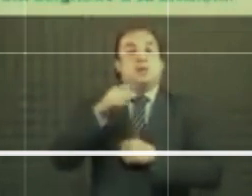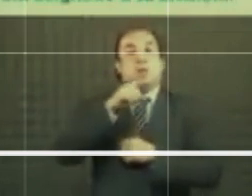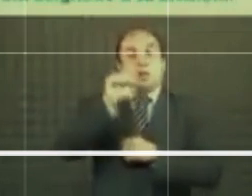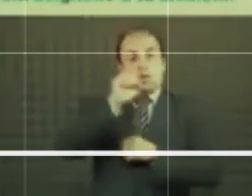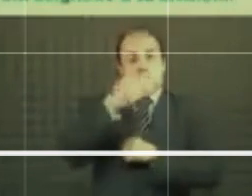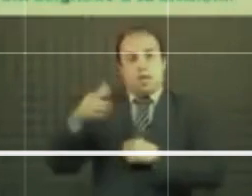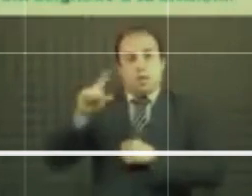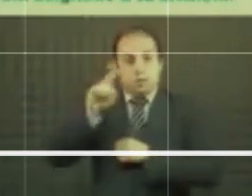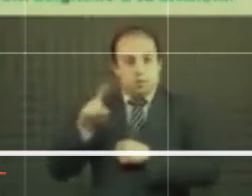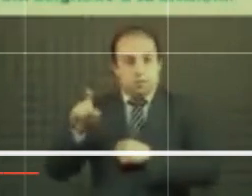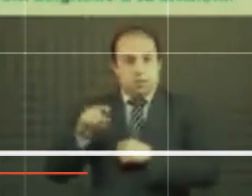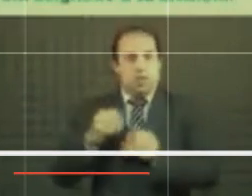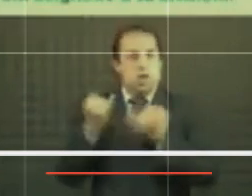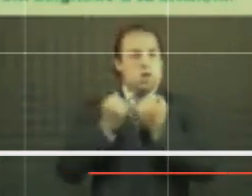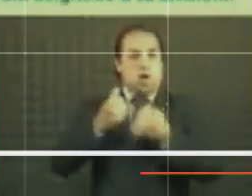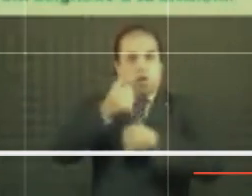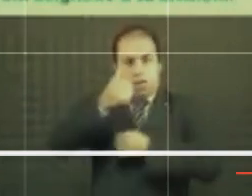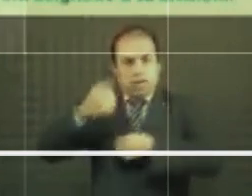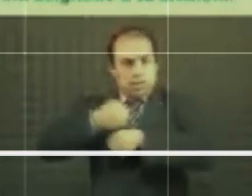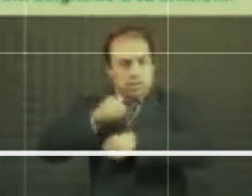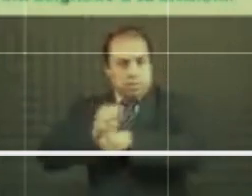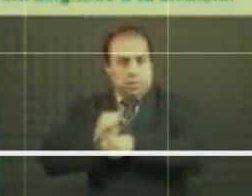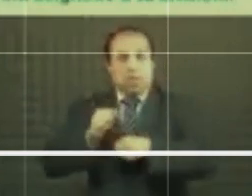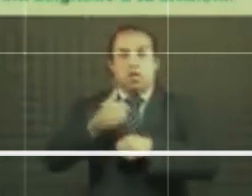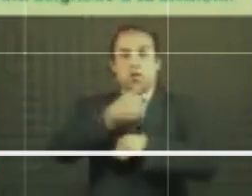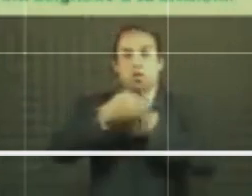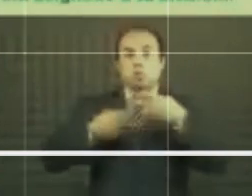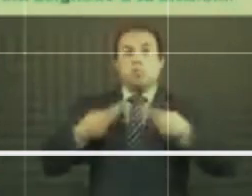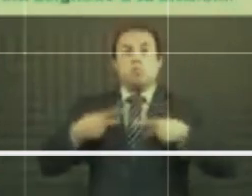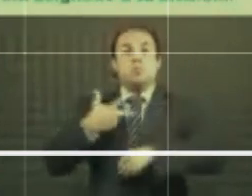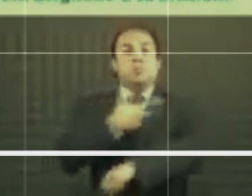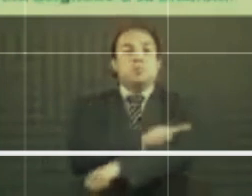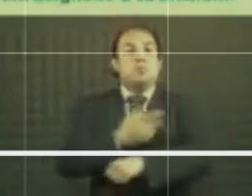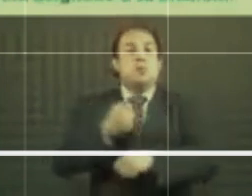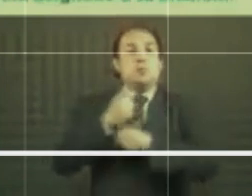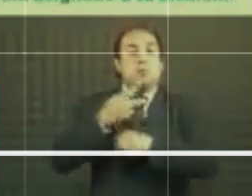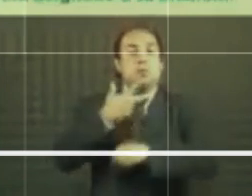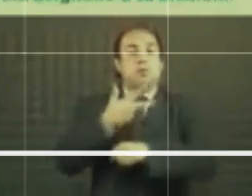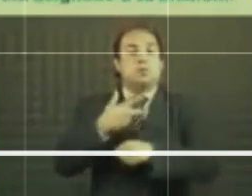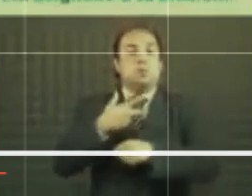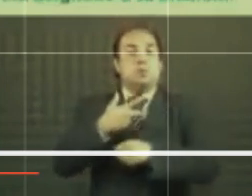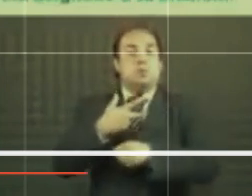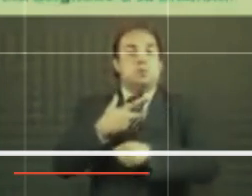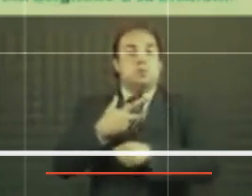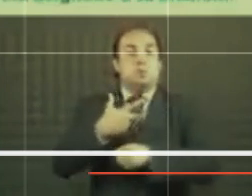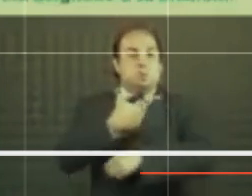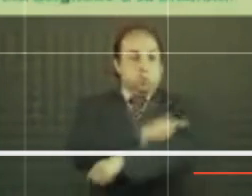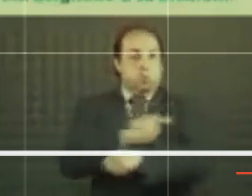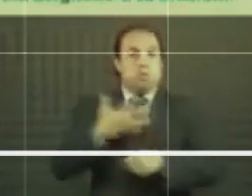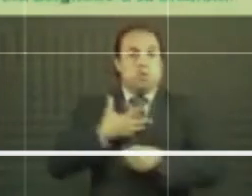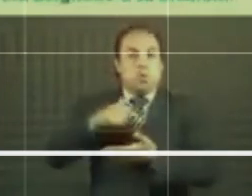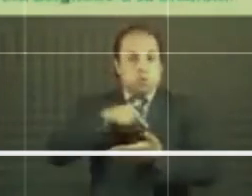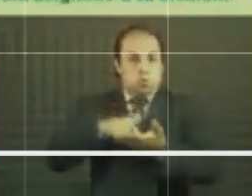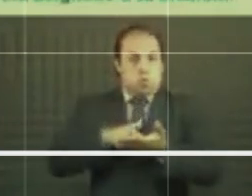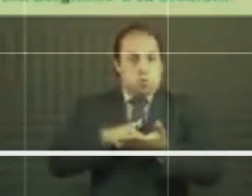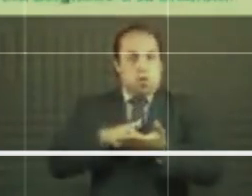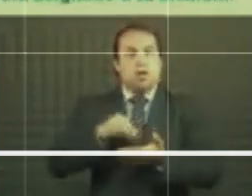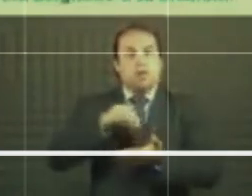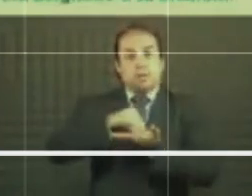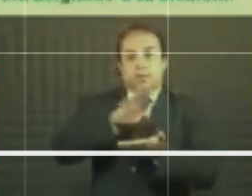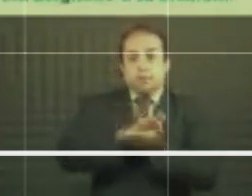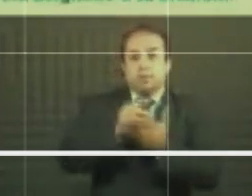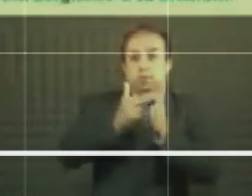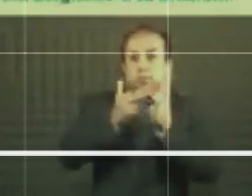como lo hemos hecho cada semana. Cada persona vacunada con primera dosis tendrá asignada una unidad vacunadora, un día, una hora de cita de